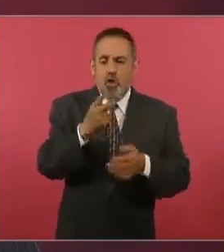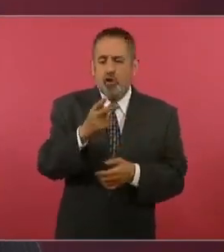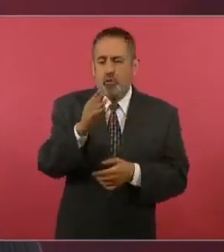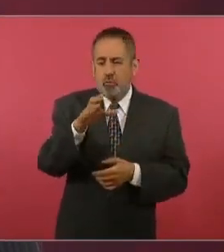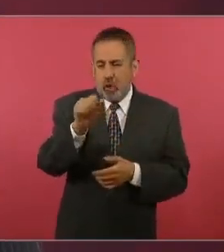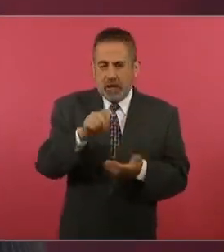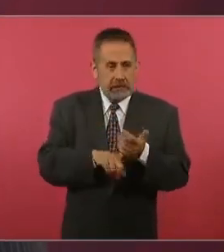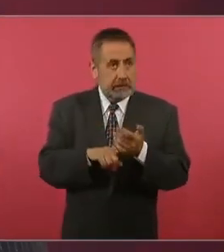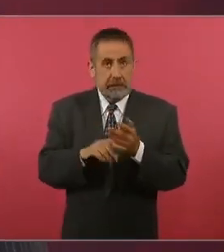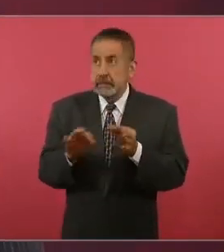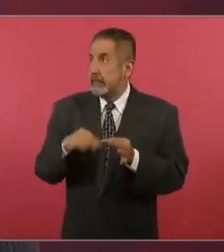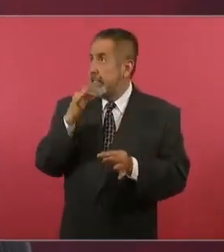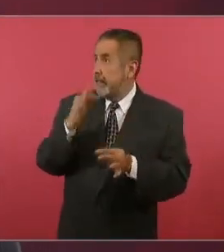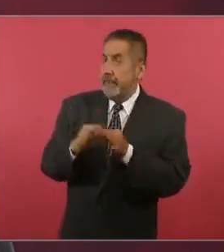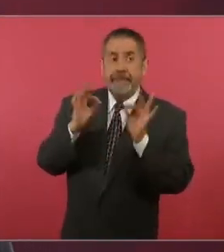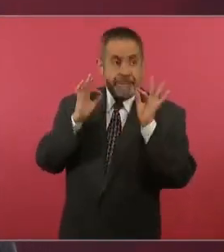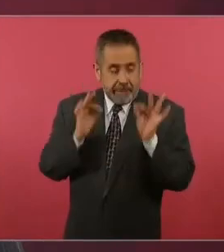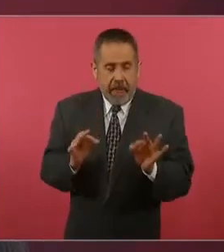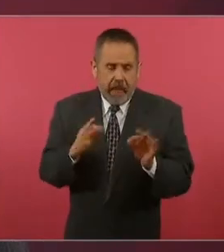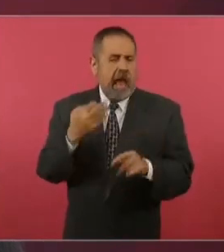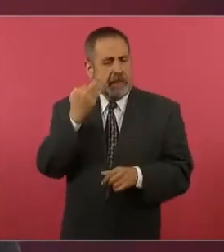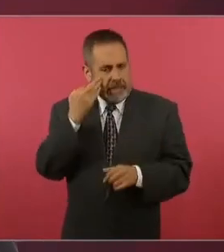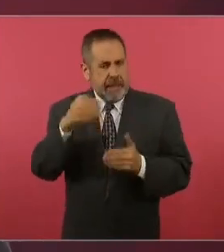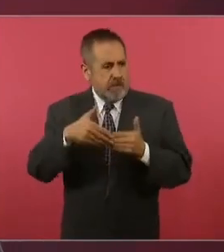se cargó, lleva tiempo,